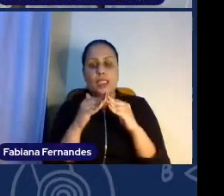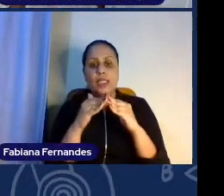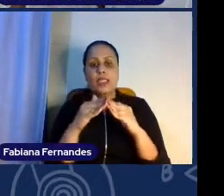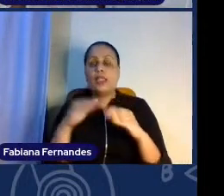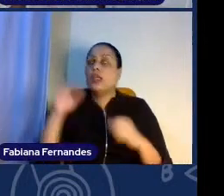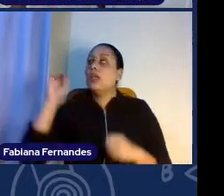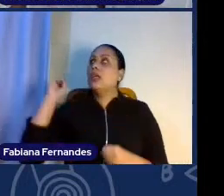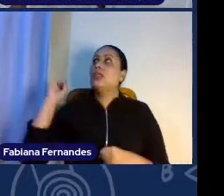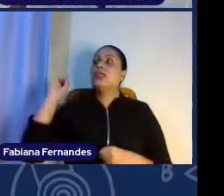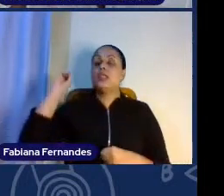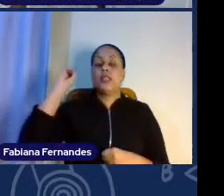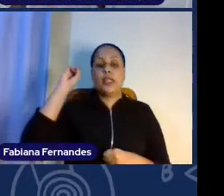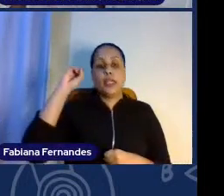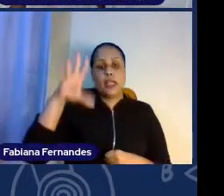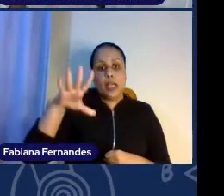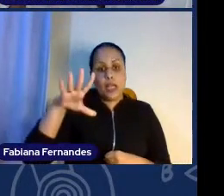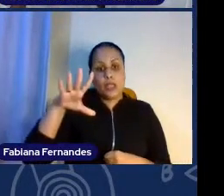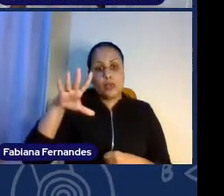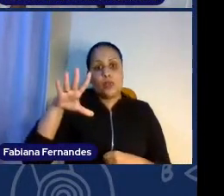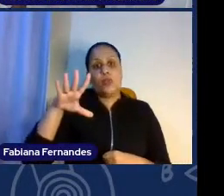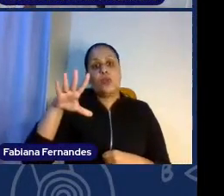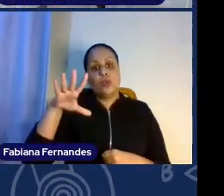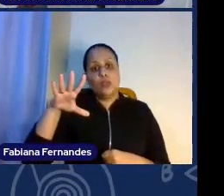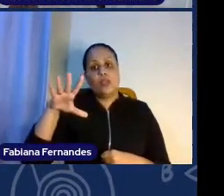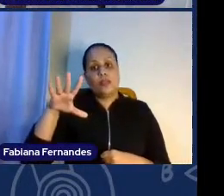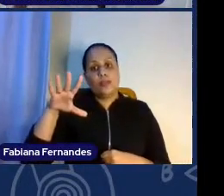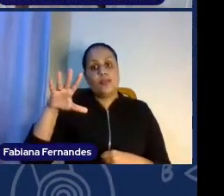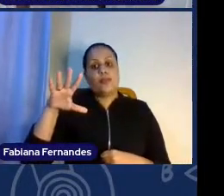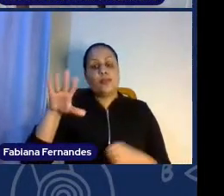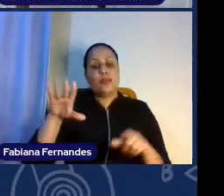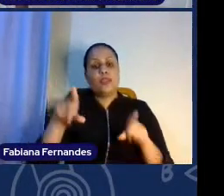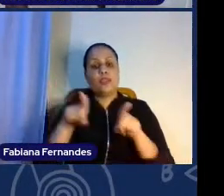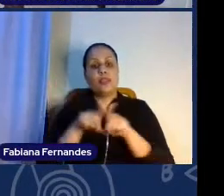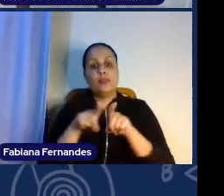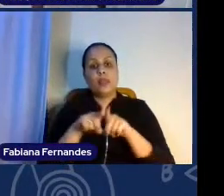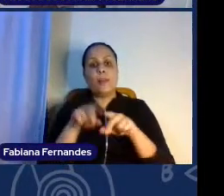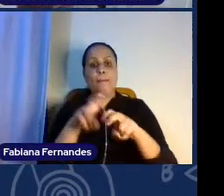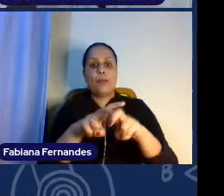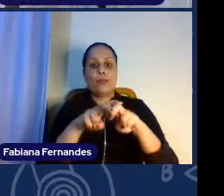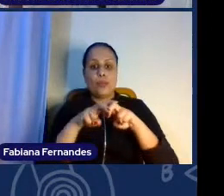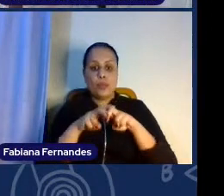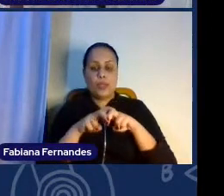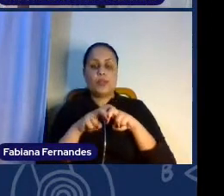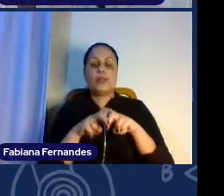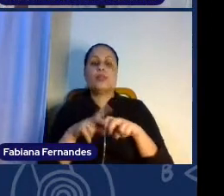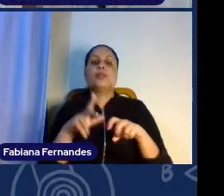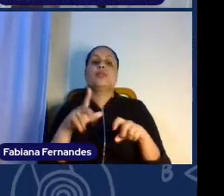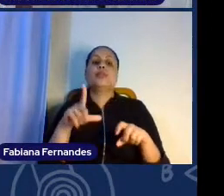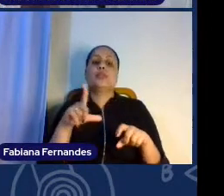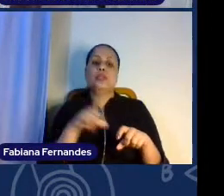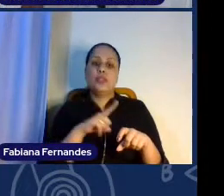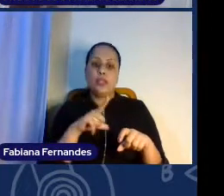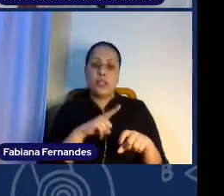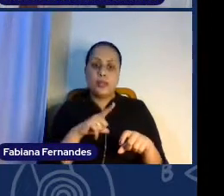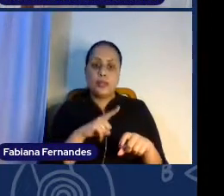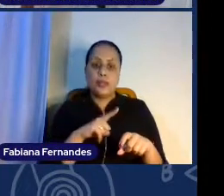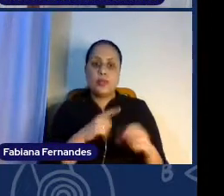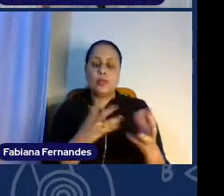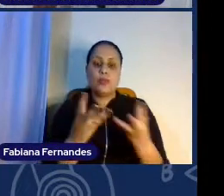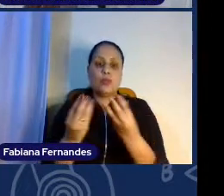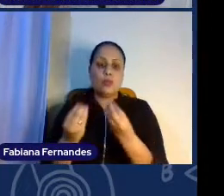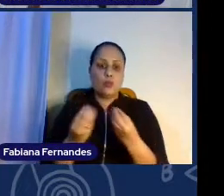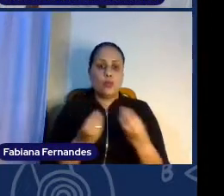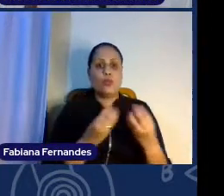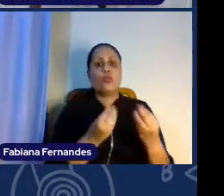eso altera nuestro reloj biológico y por eso estamos alterando nuestras funciones,